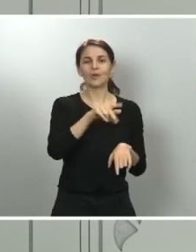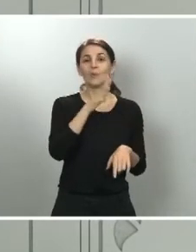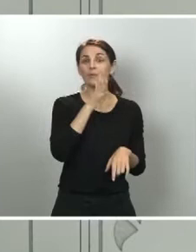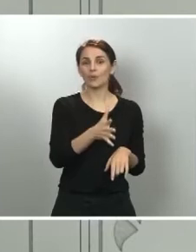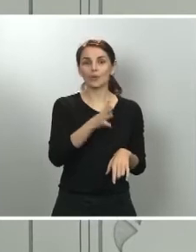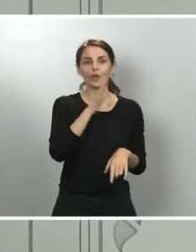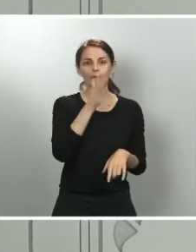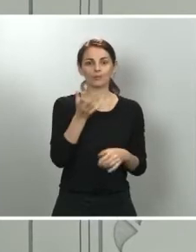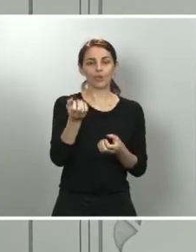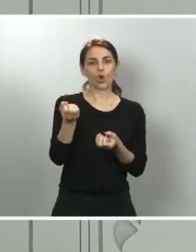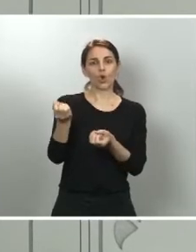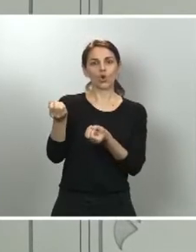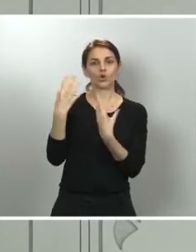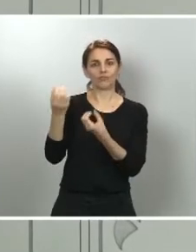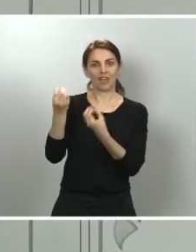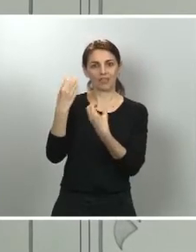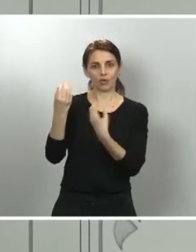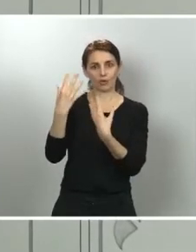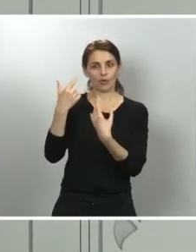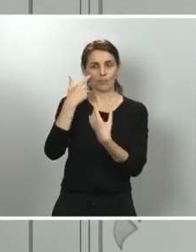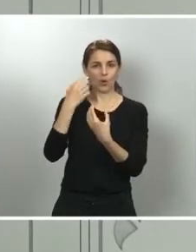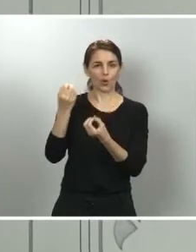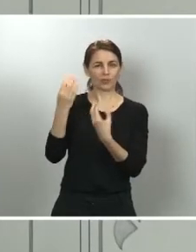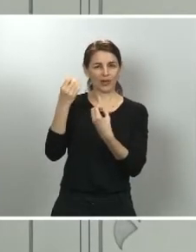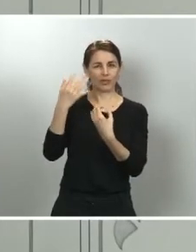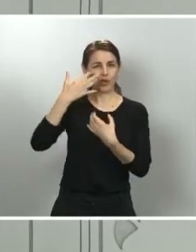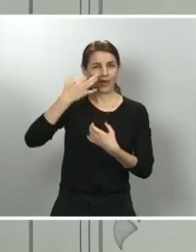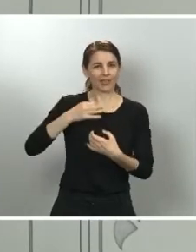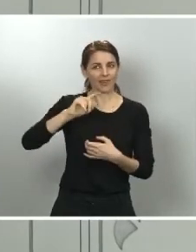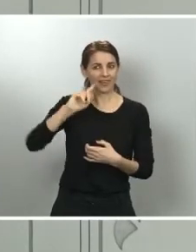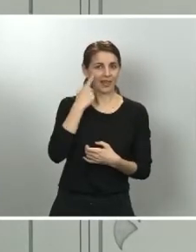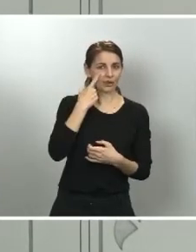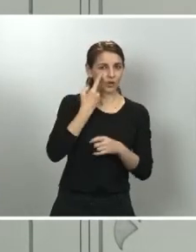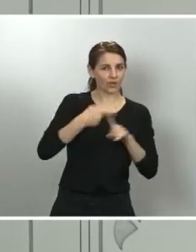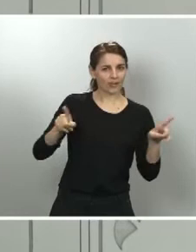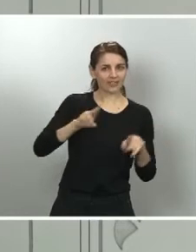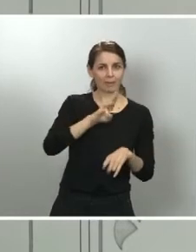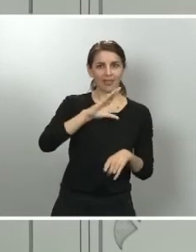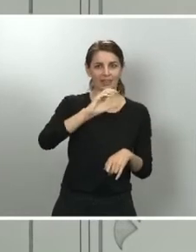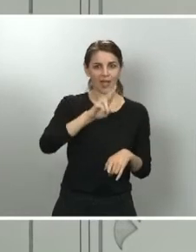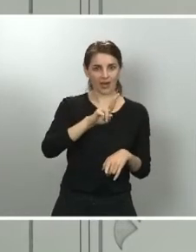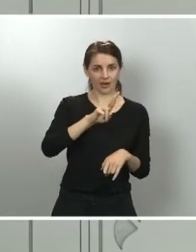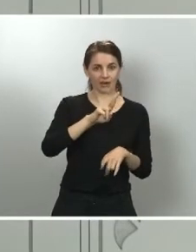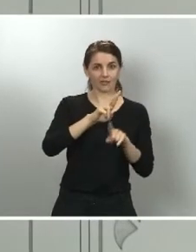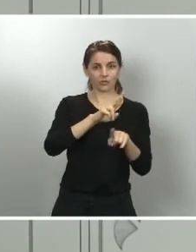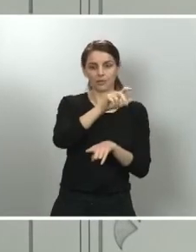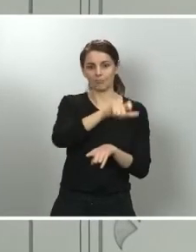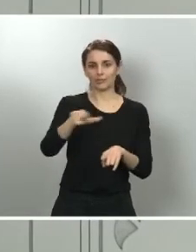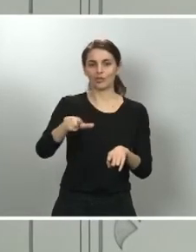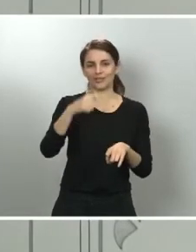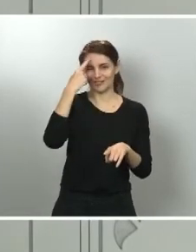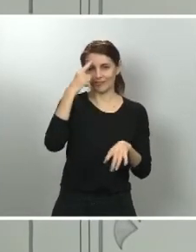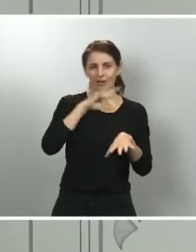coinciden con la definición de caso que estamos haciendo de diagnósticos de pcr es decir de personas que están que son efectivas ahora mismo